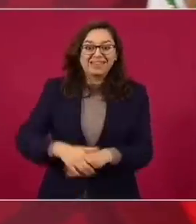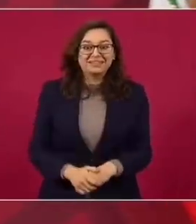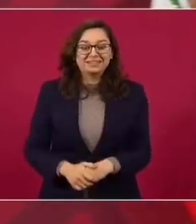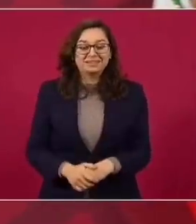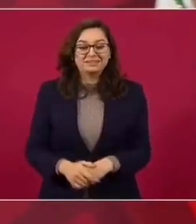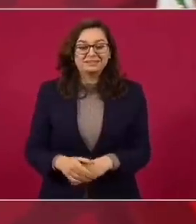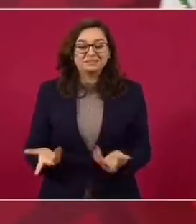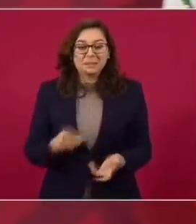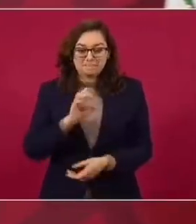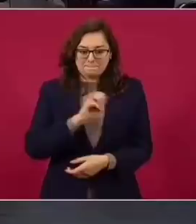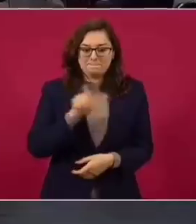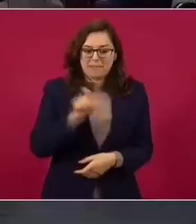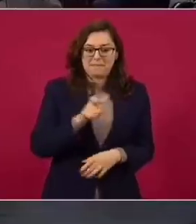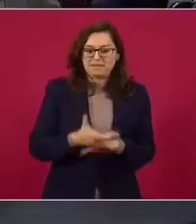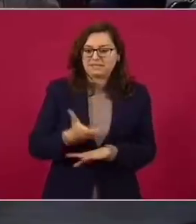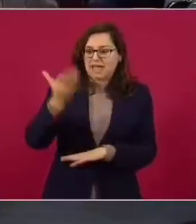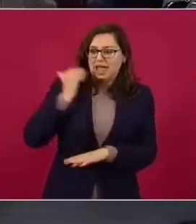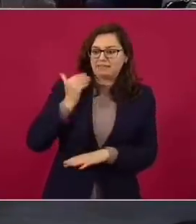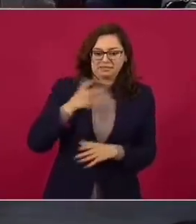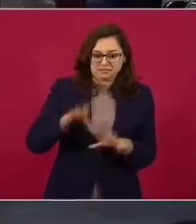Repsol. ¿No es así?